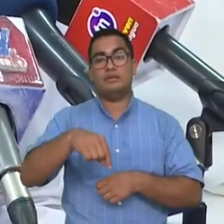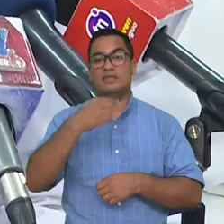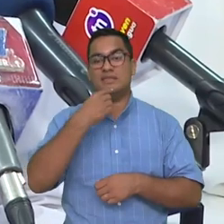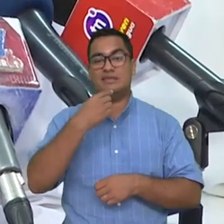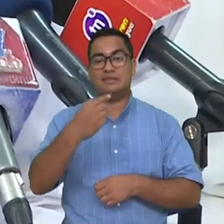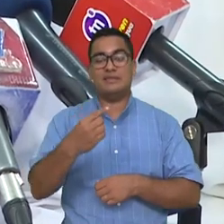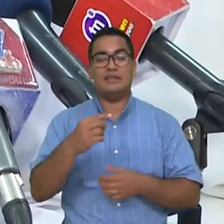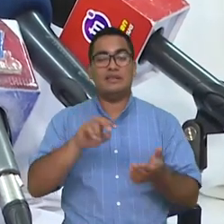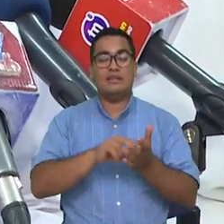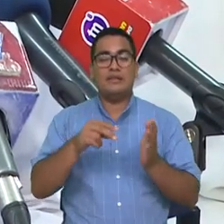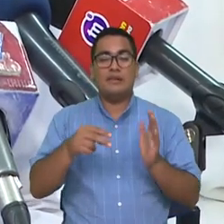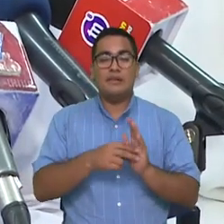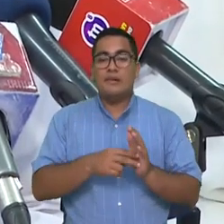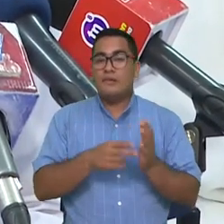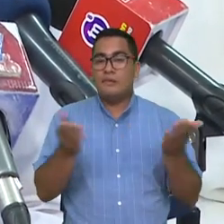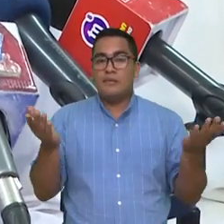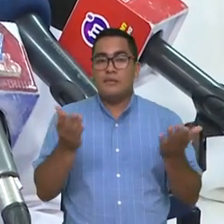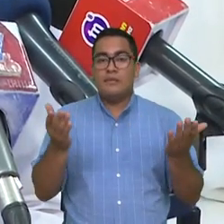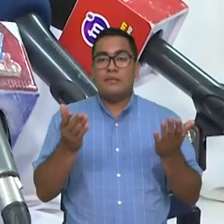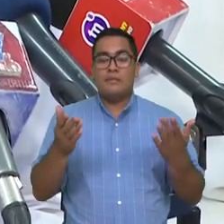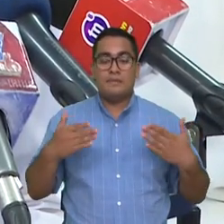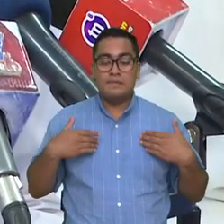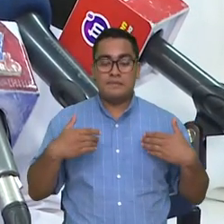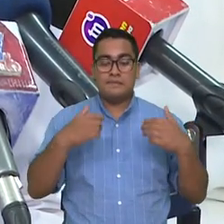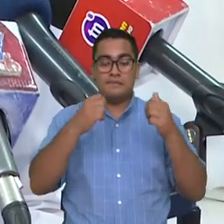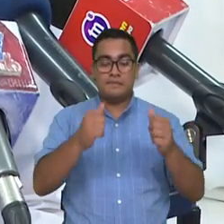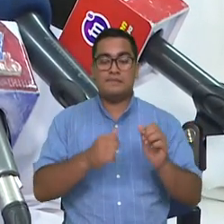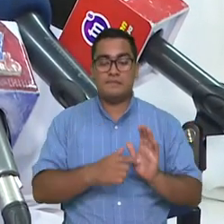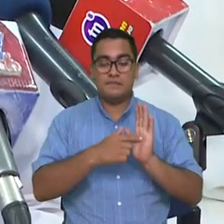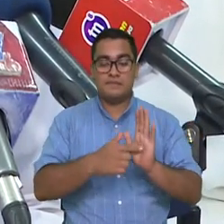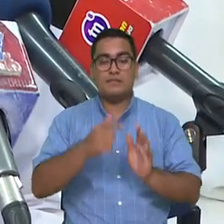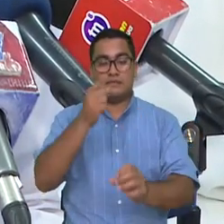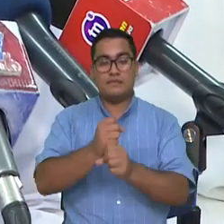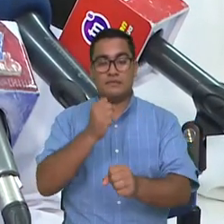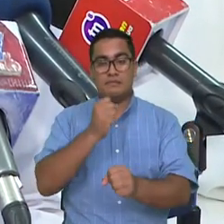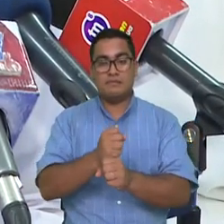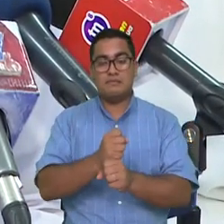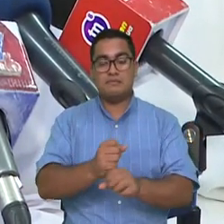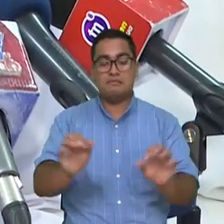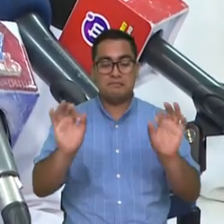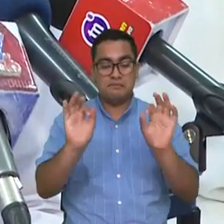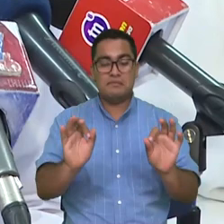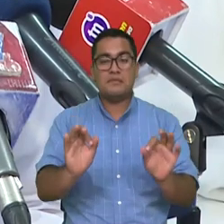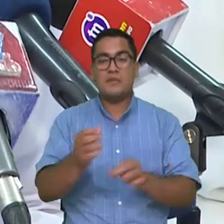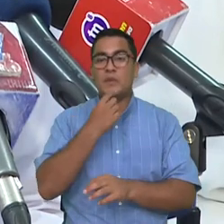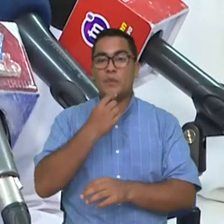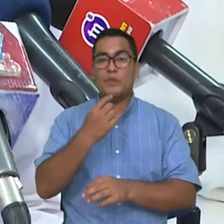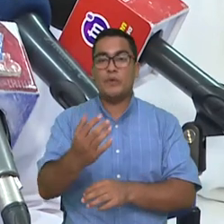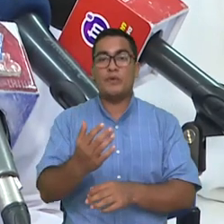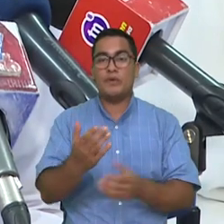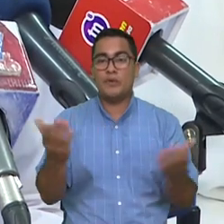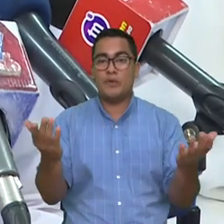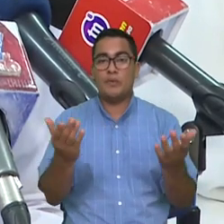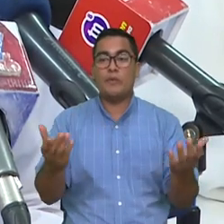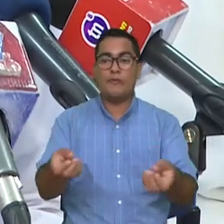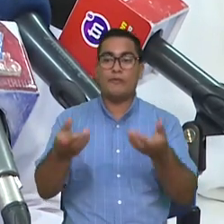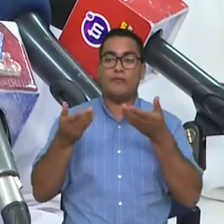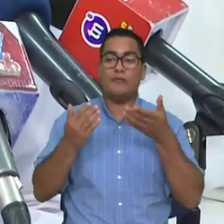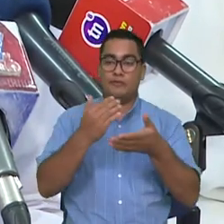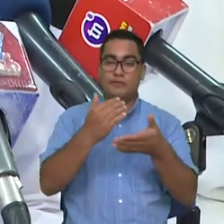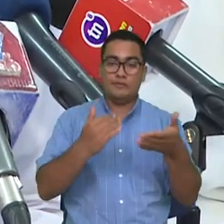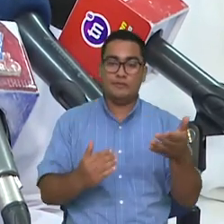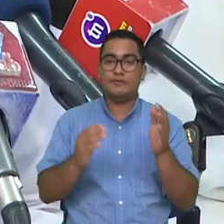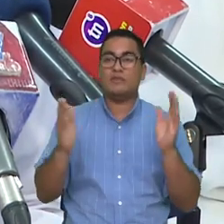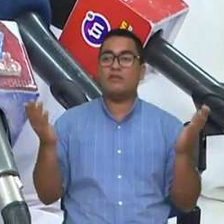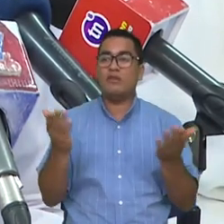estamos demostrando que nuestro sistema de salud está funcionando, porque hemos tenido la información de